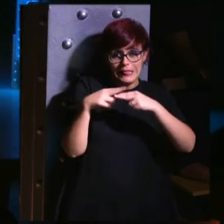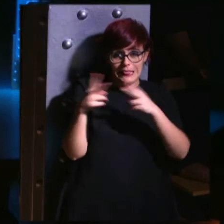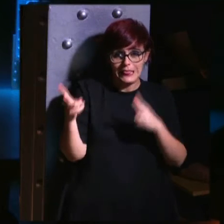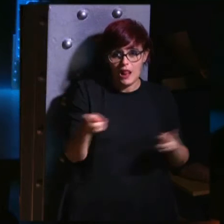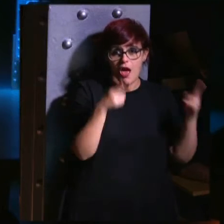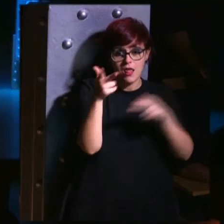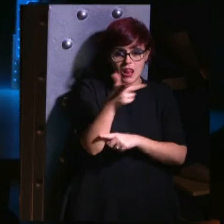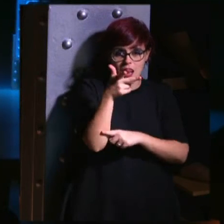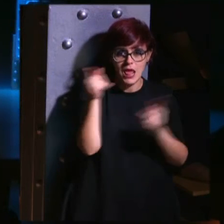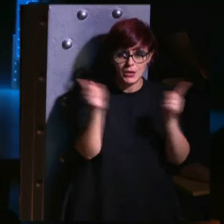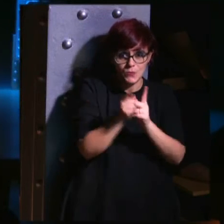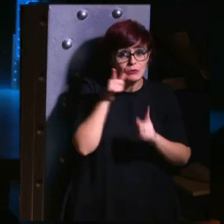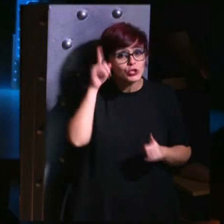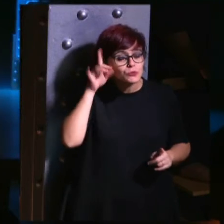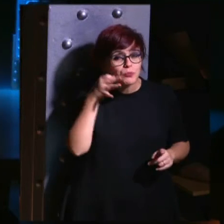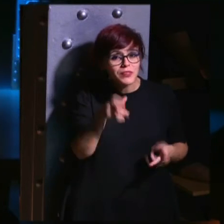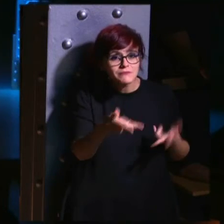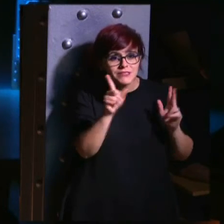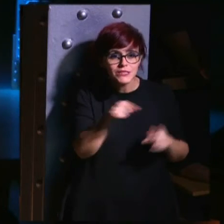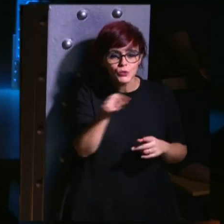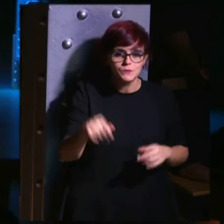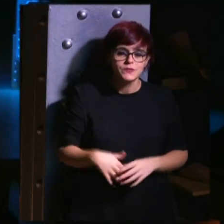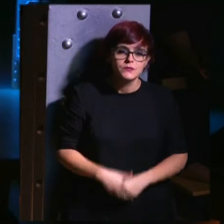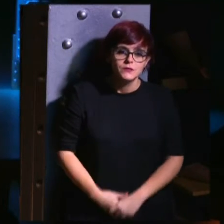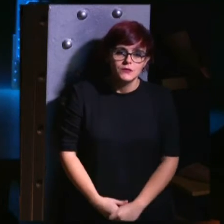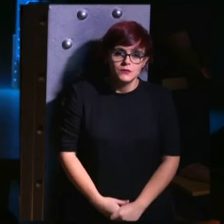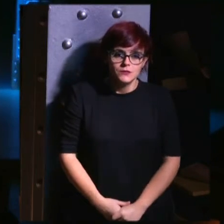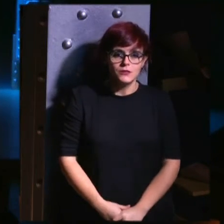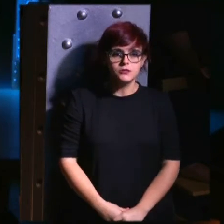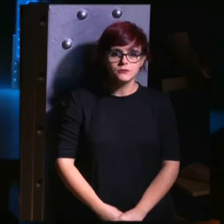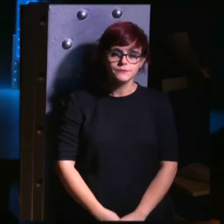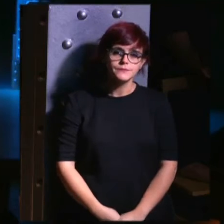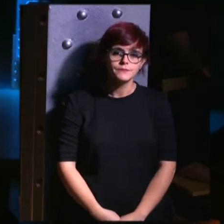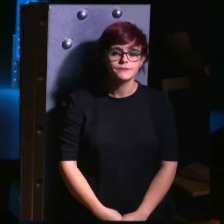que a ver si podemos ponerlo. Un pequeño teaser, en realidad.